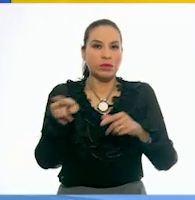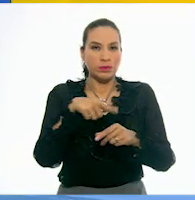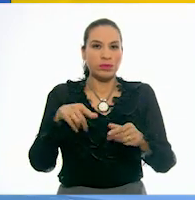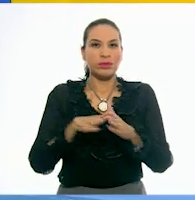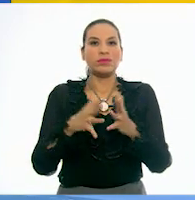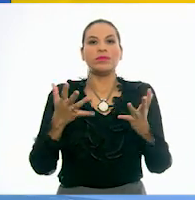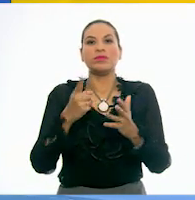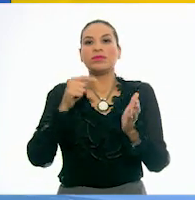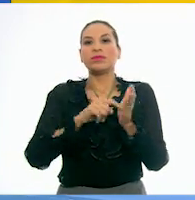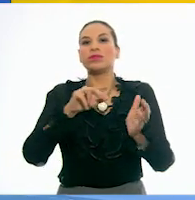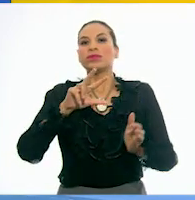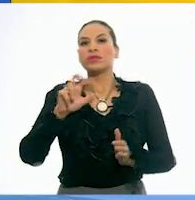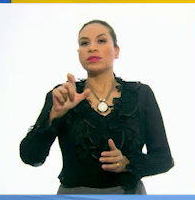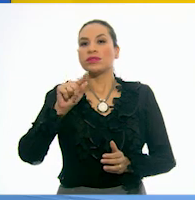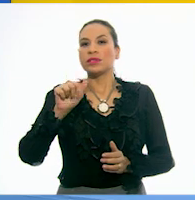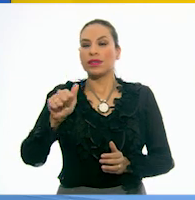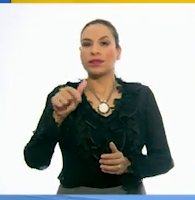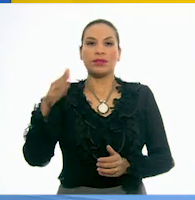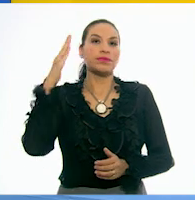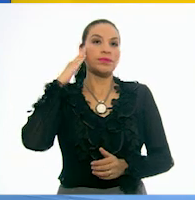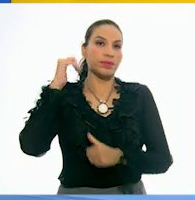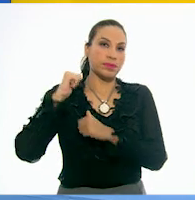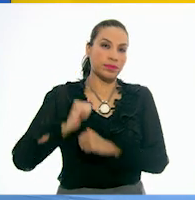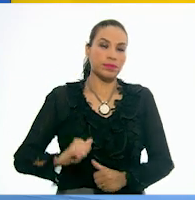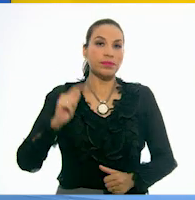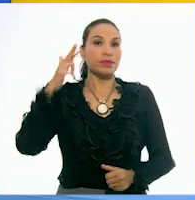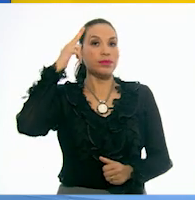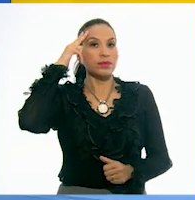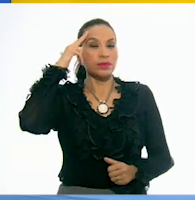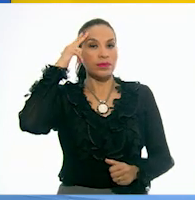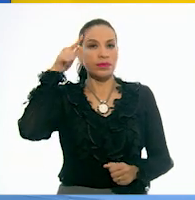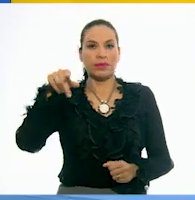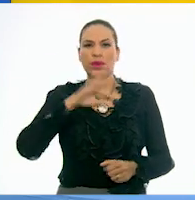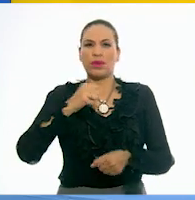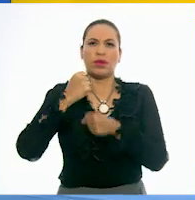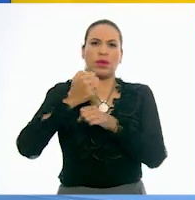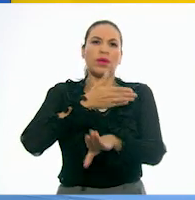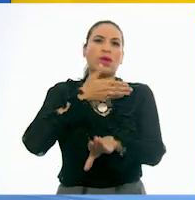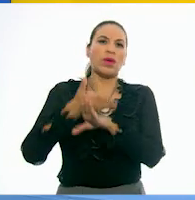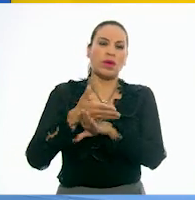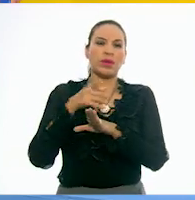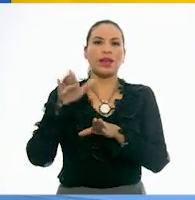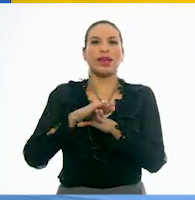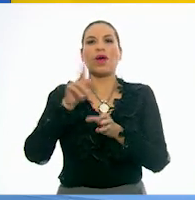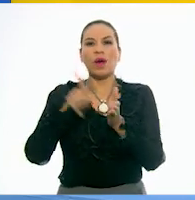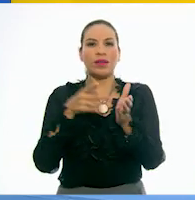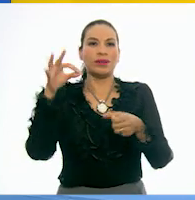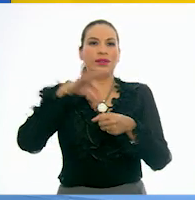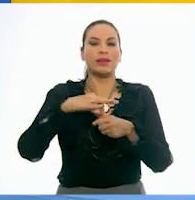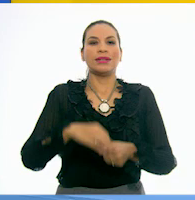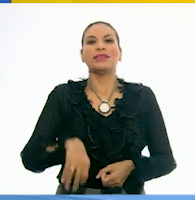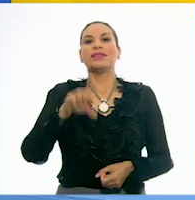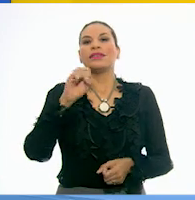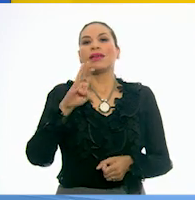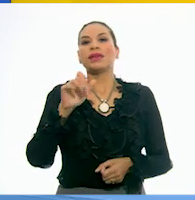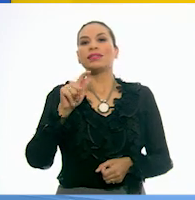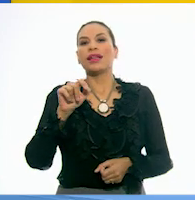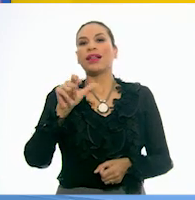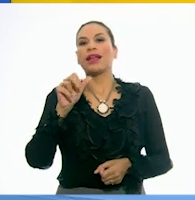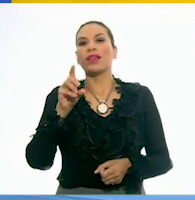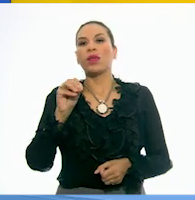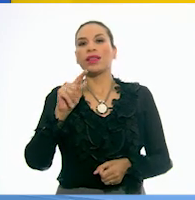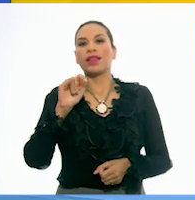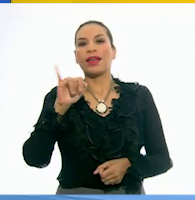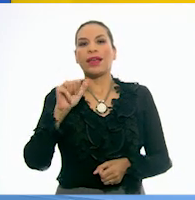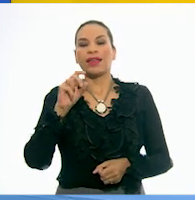dio en 1876 y estuvo encabezado por Porfirio Díaz para protestar en contra de la reelección de Sebastián Lerdo de Tejada, quien ante